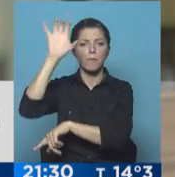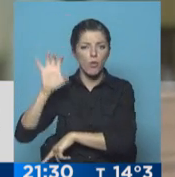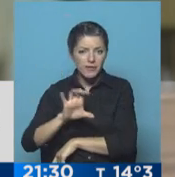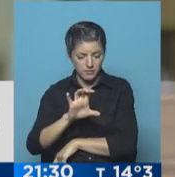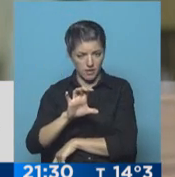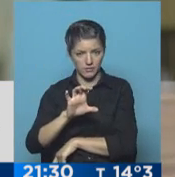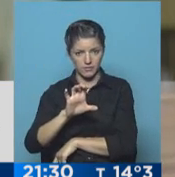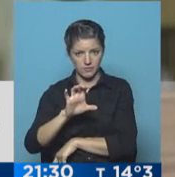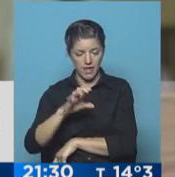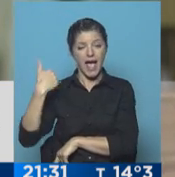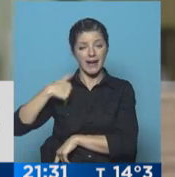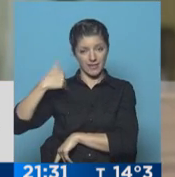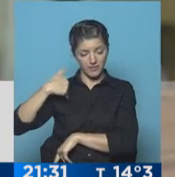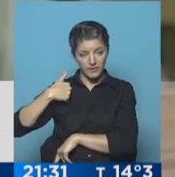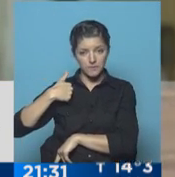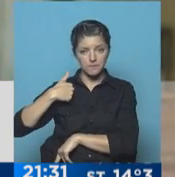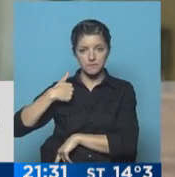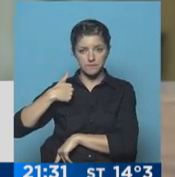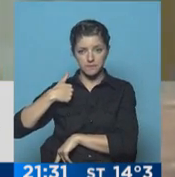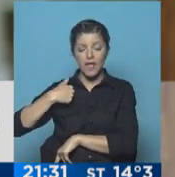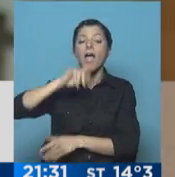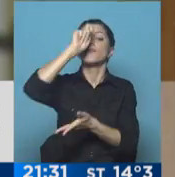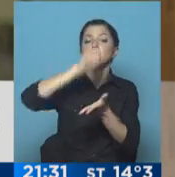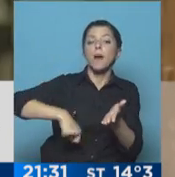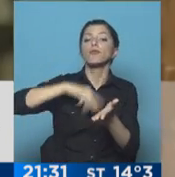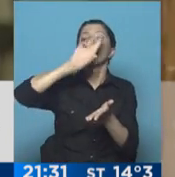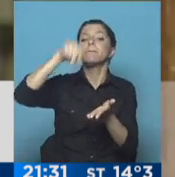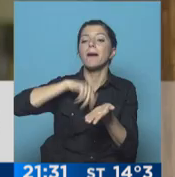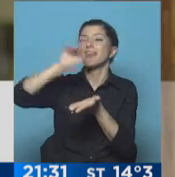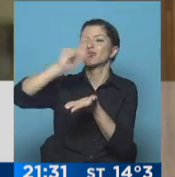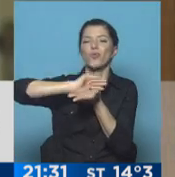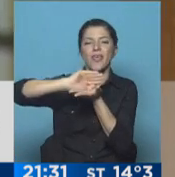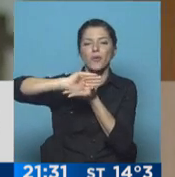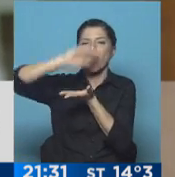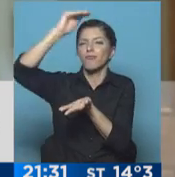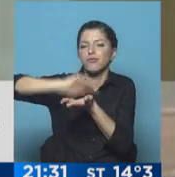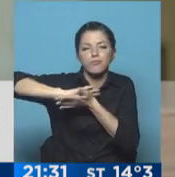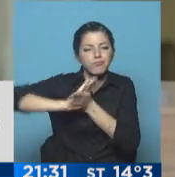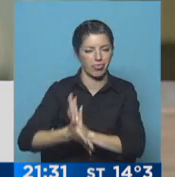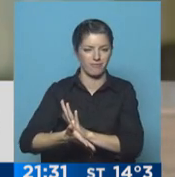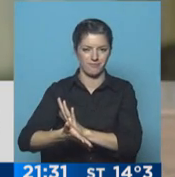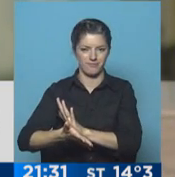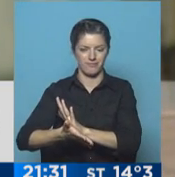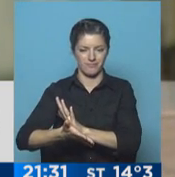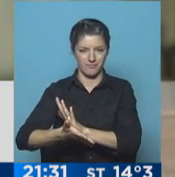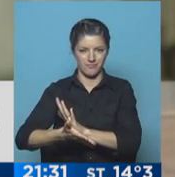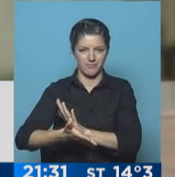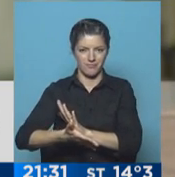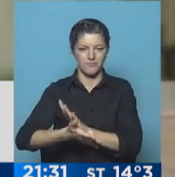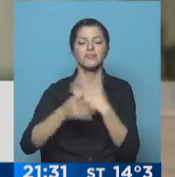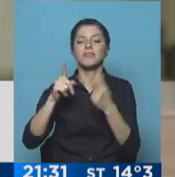las provincias argentinas el plan de desendeudamiento más importante de que se tenga memoria y